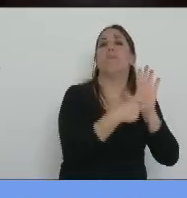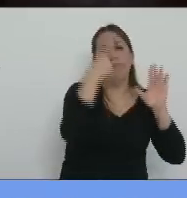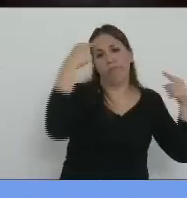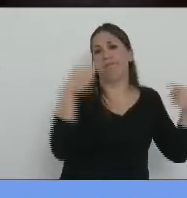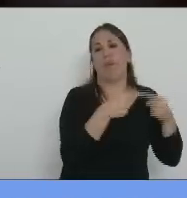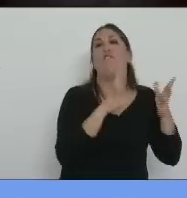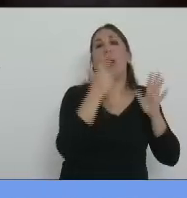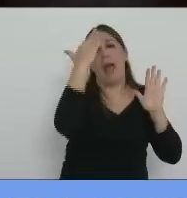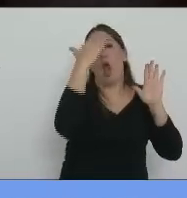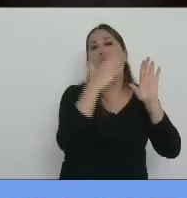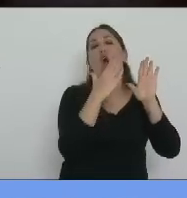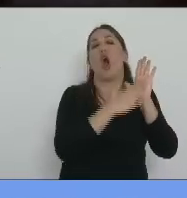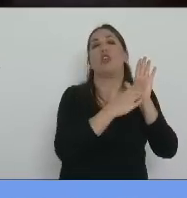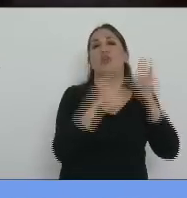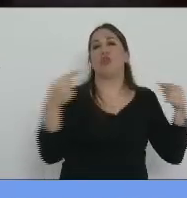sería